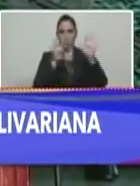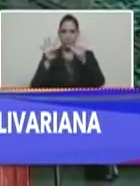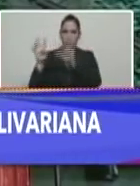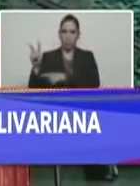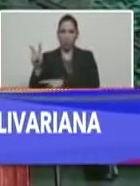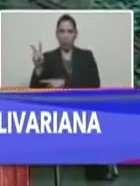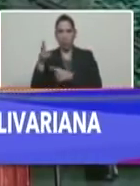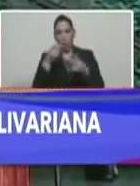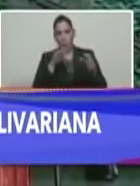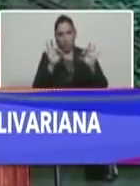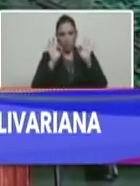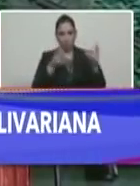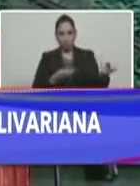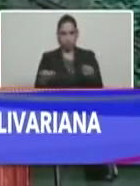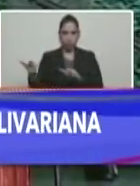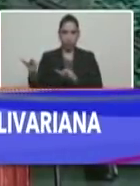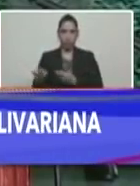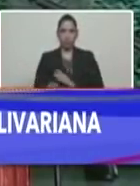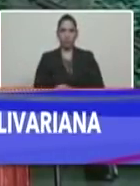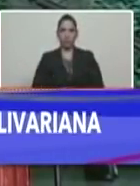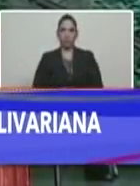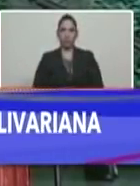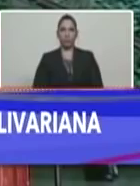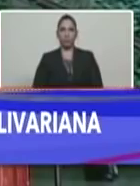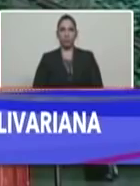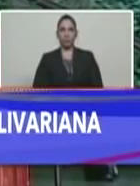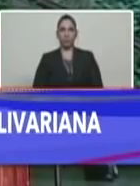especialmente invitados.